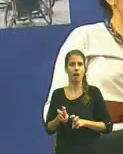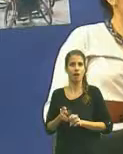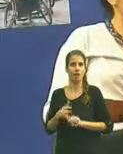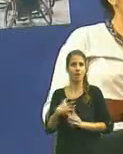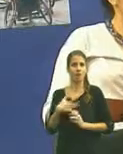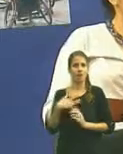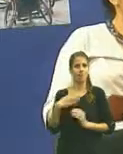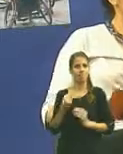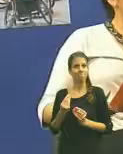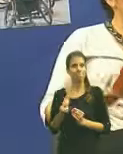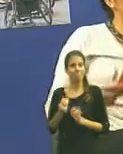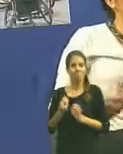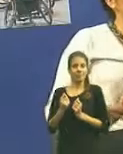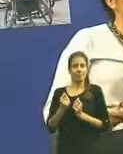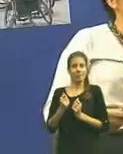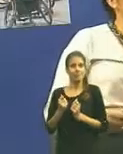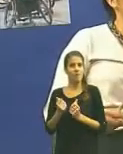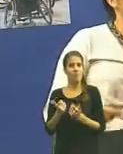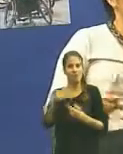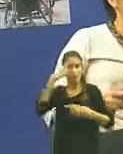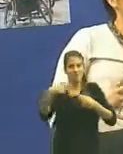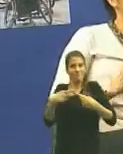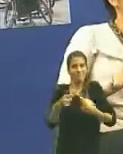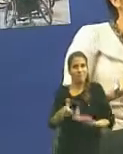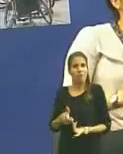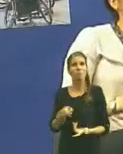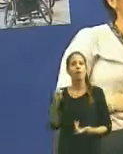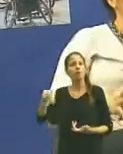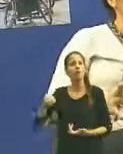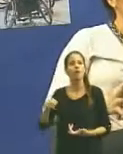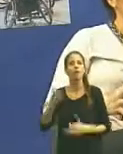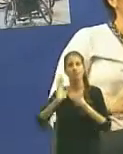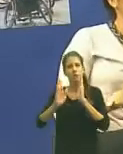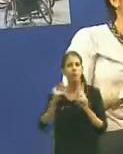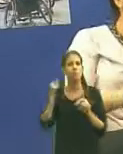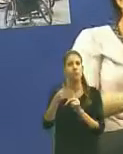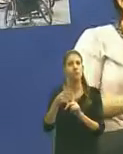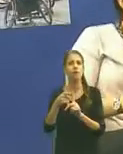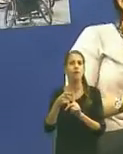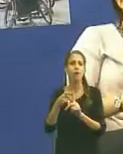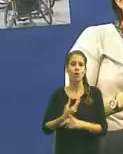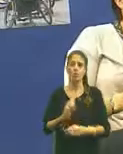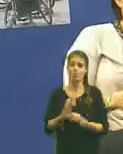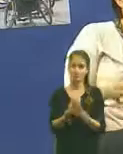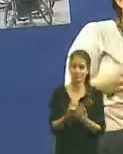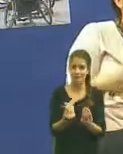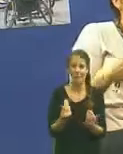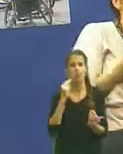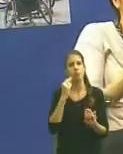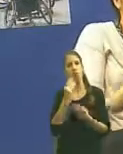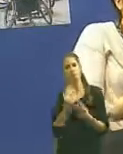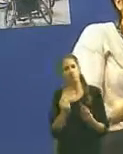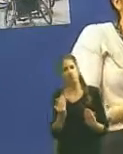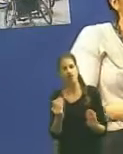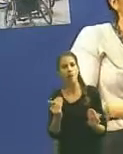puede impactar, ¿no? ¿Cómo realizan esa intervención para que no se asuste la persona que va ahí y que realmente